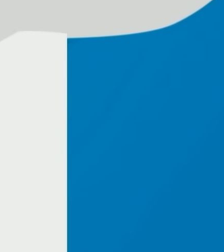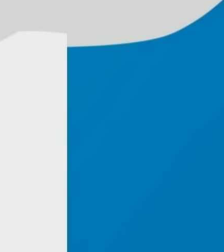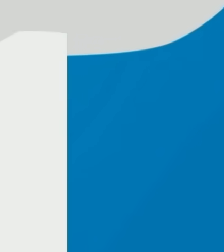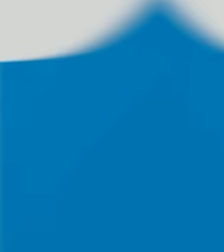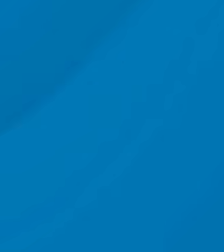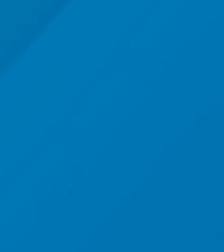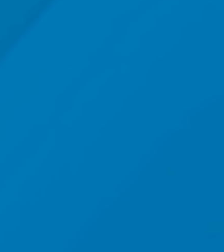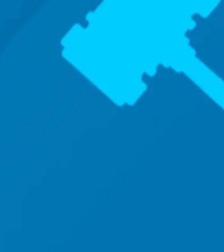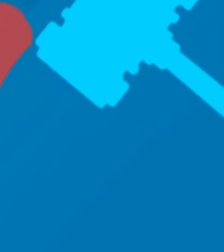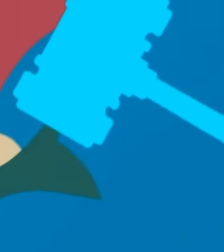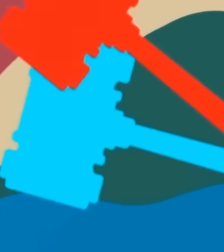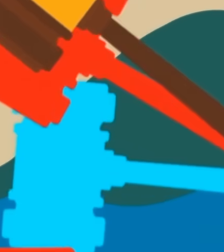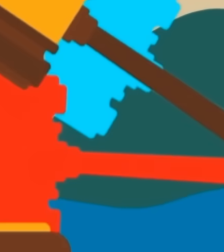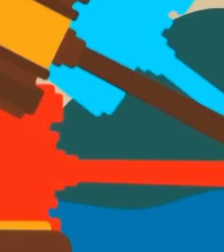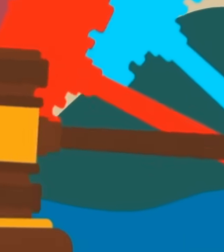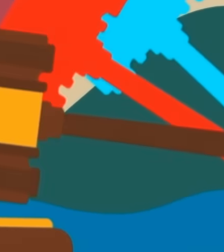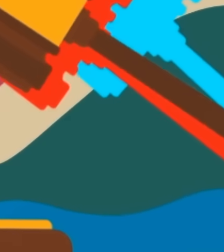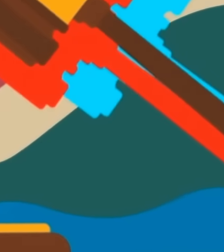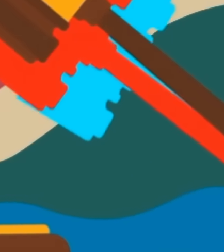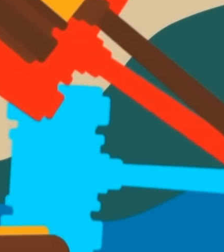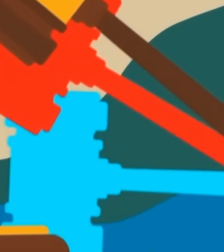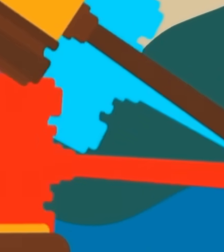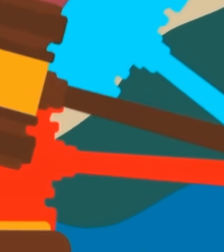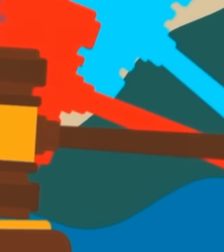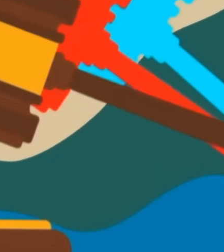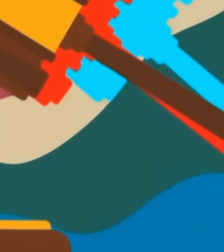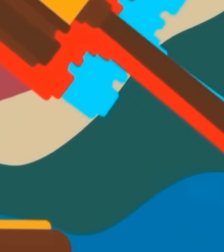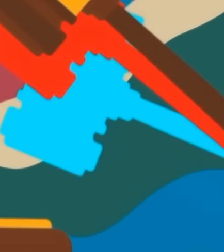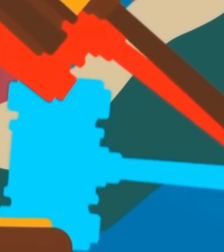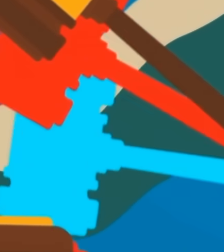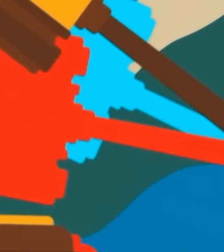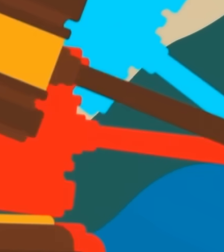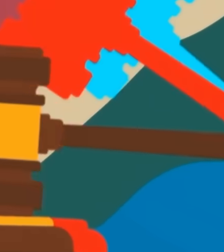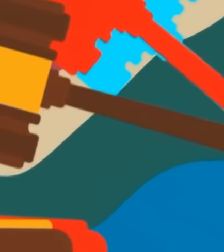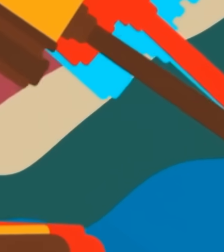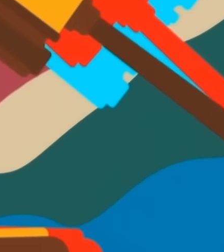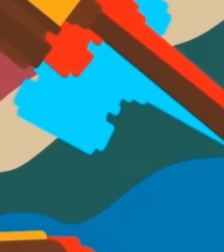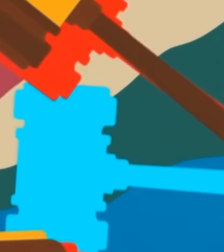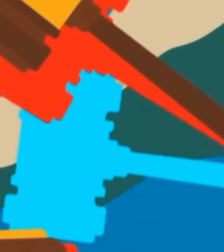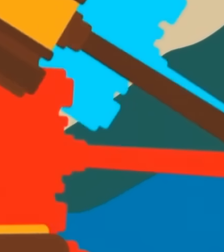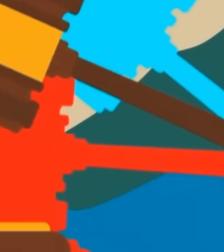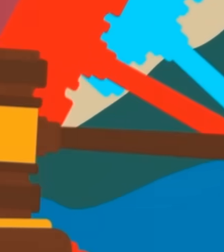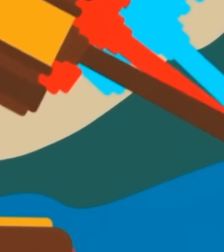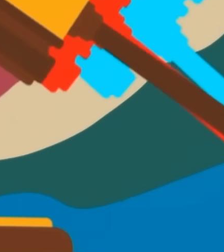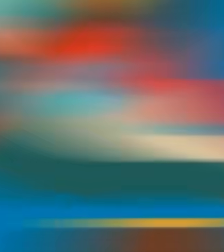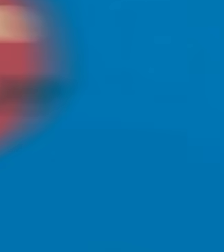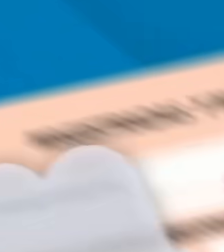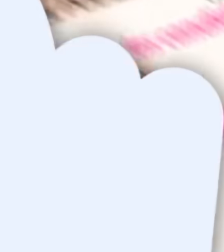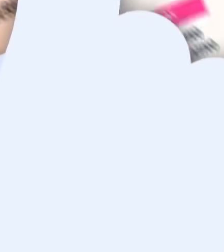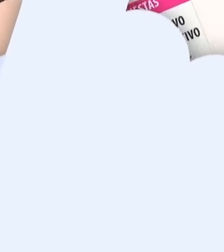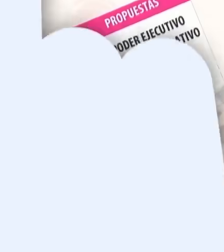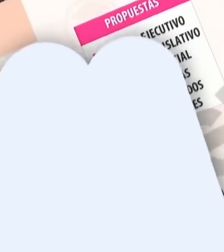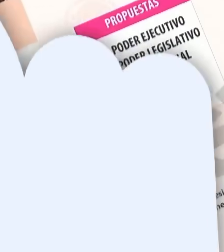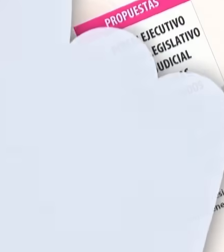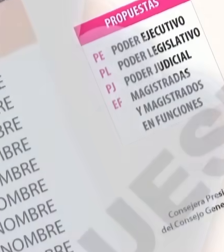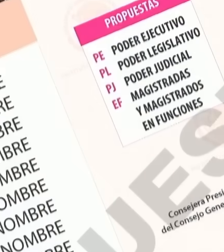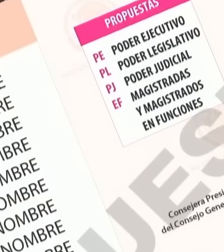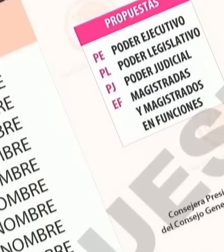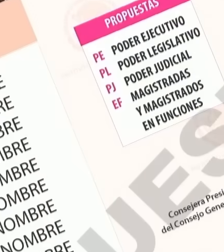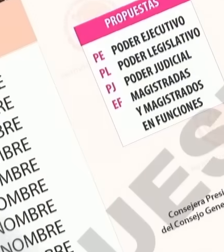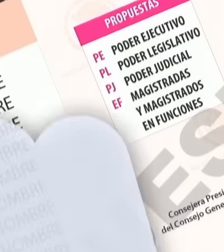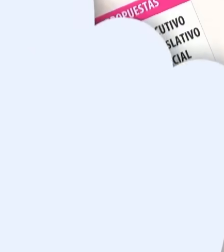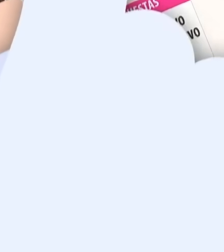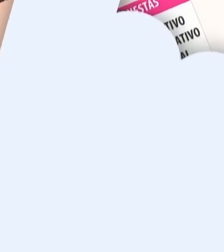urna. Y así tu voto por justicia empezará a contar. No taches nada